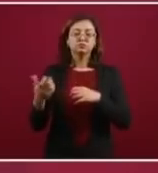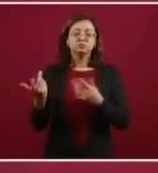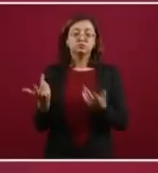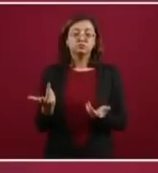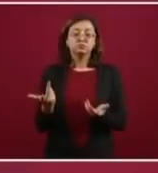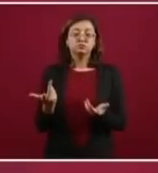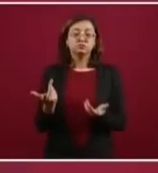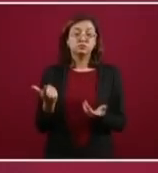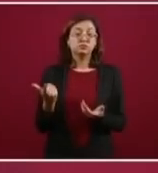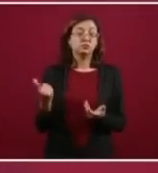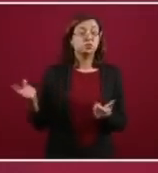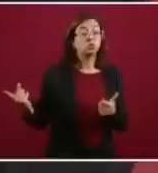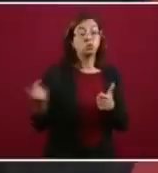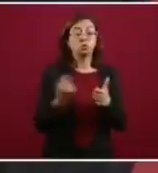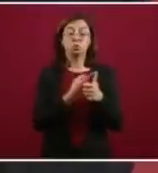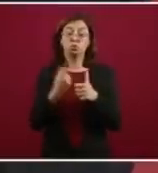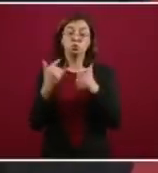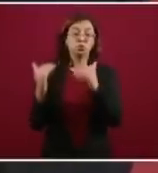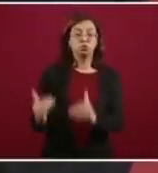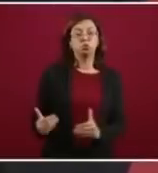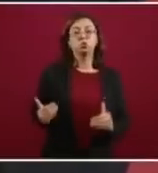pues es la número uno ya.